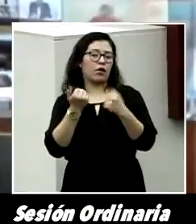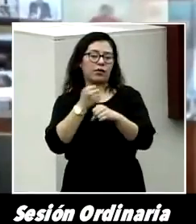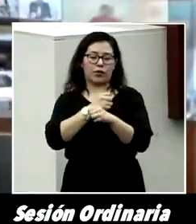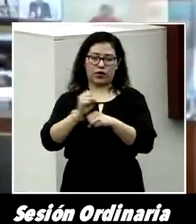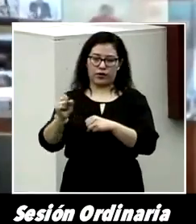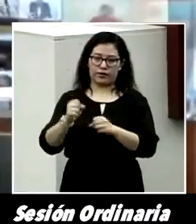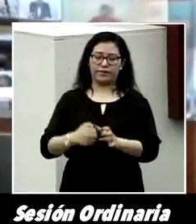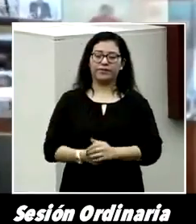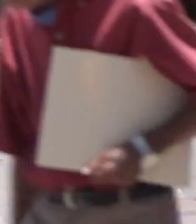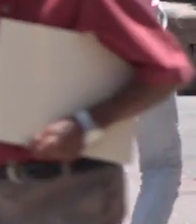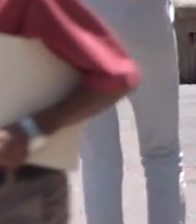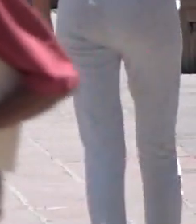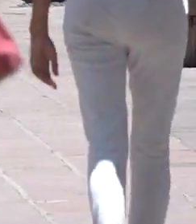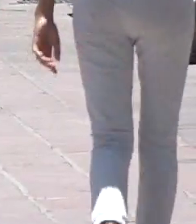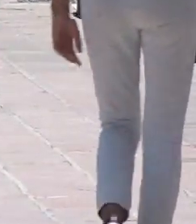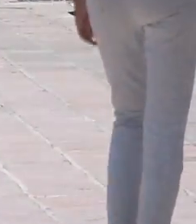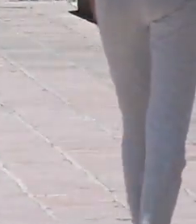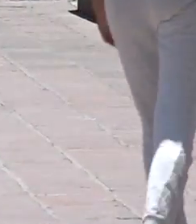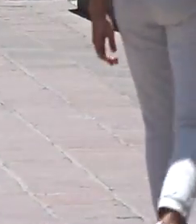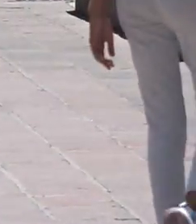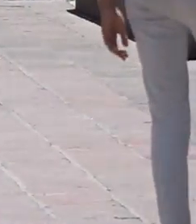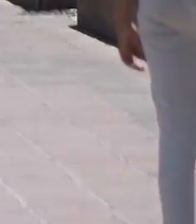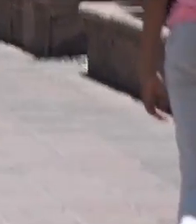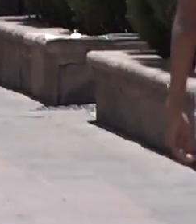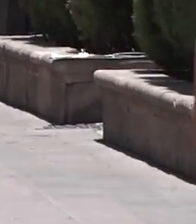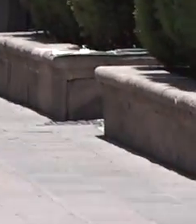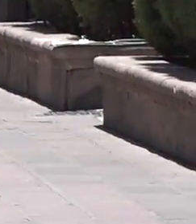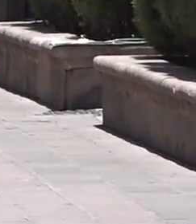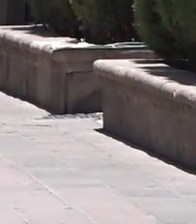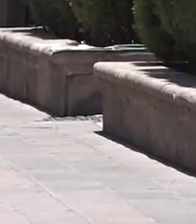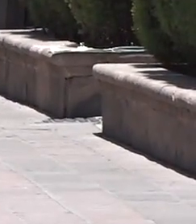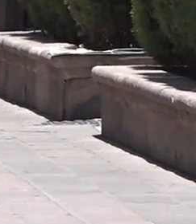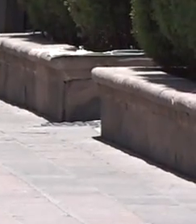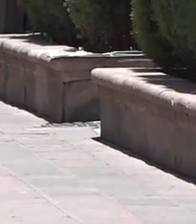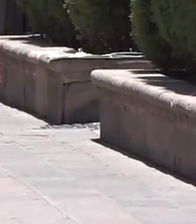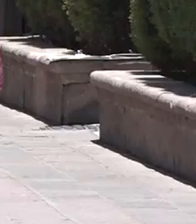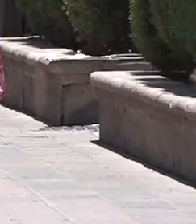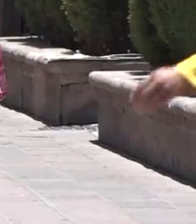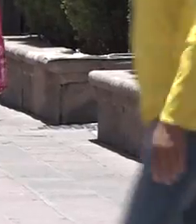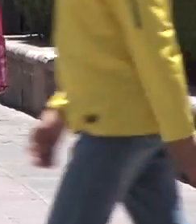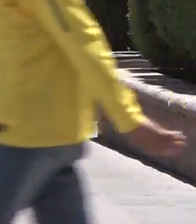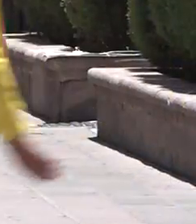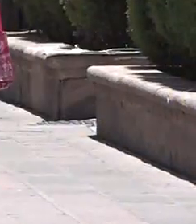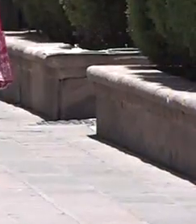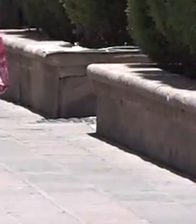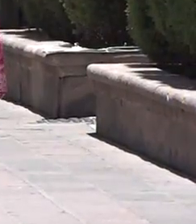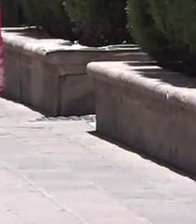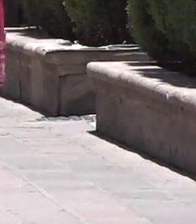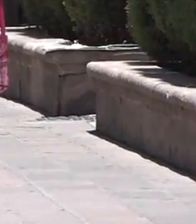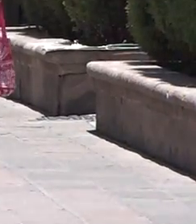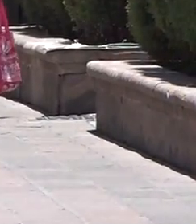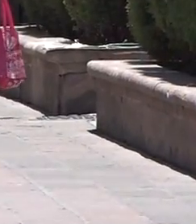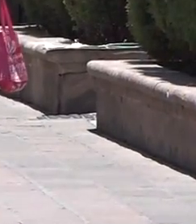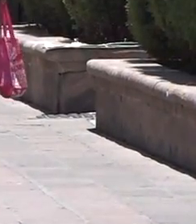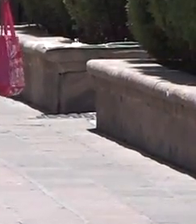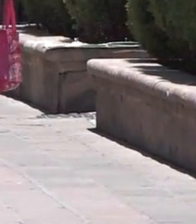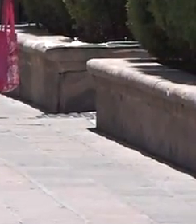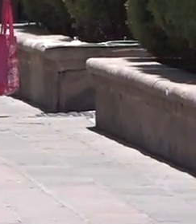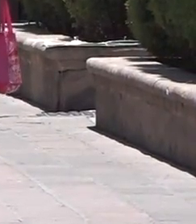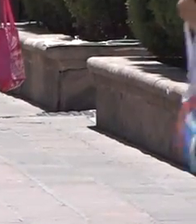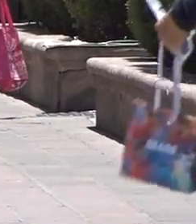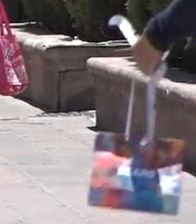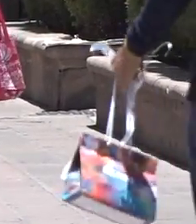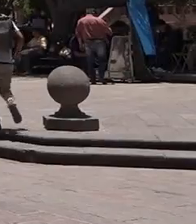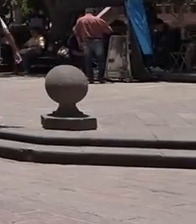proporcionar apoyo cuidado alimentación y proteger de manera adecuada a las personas que sufren algún trastorno